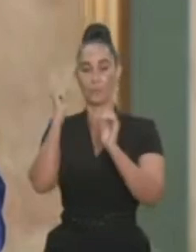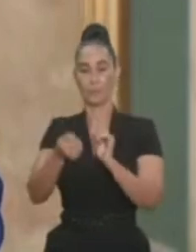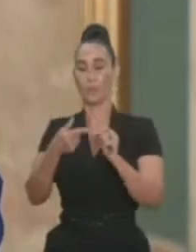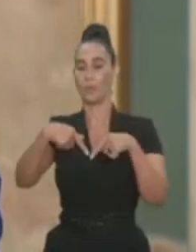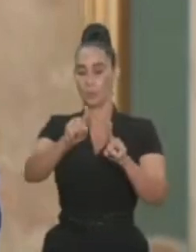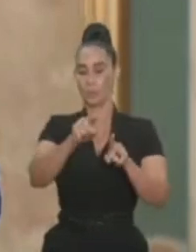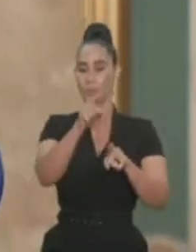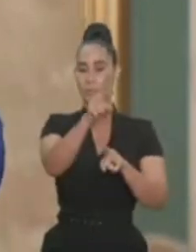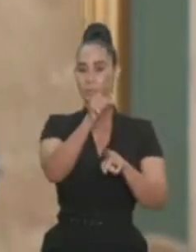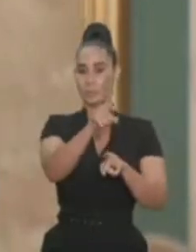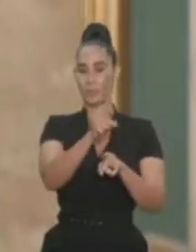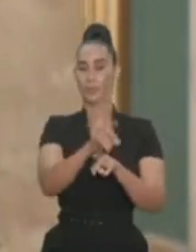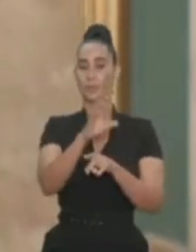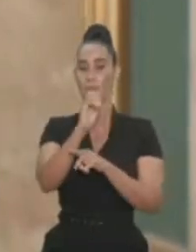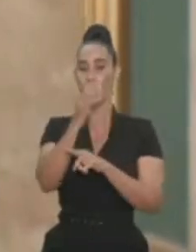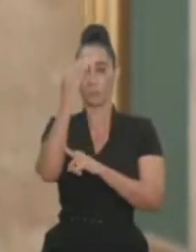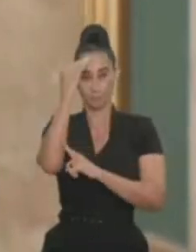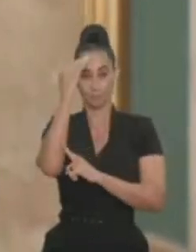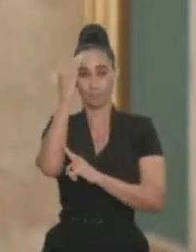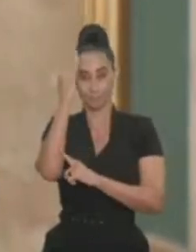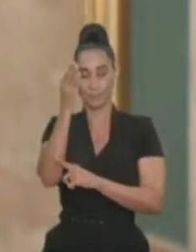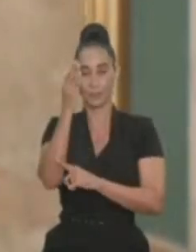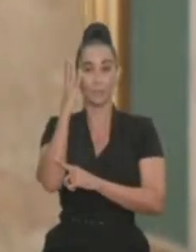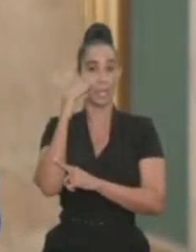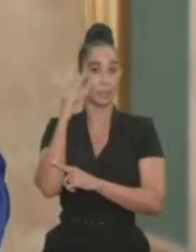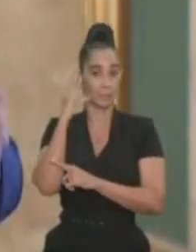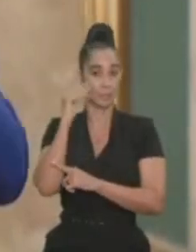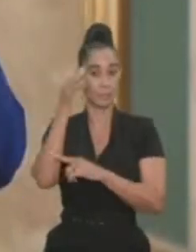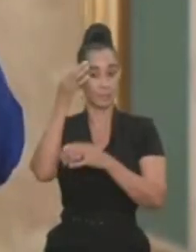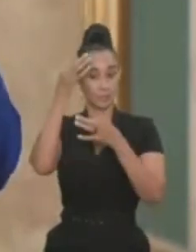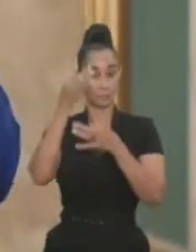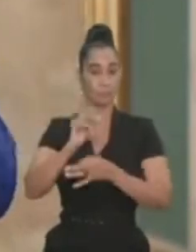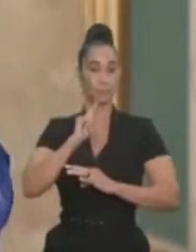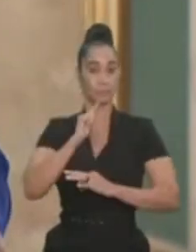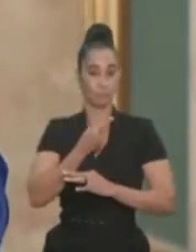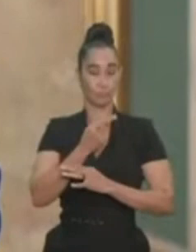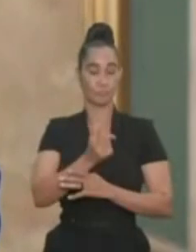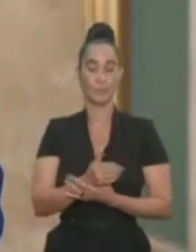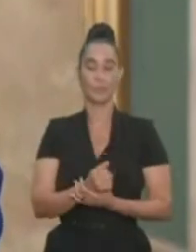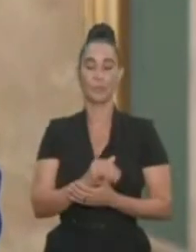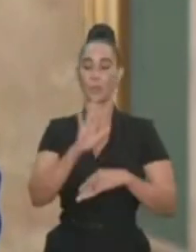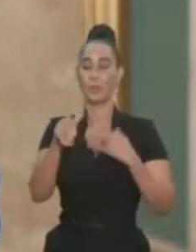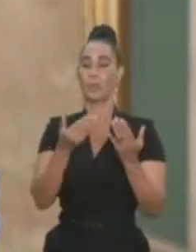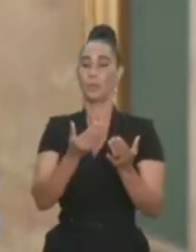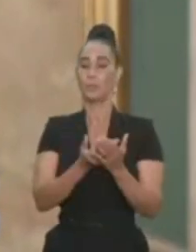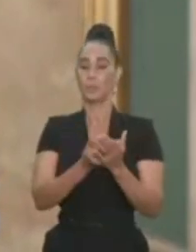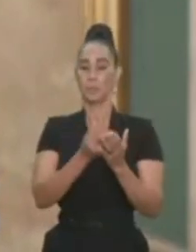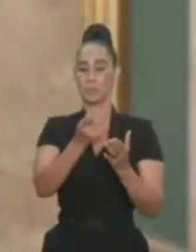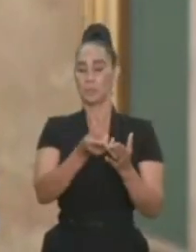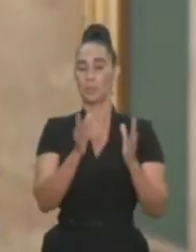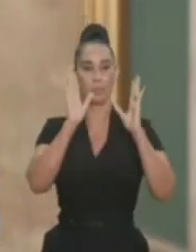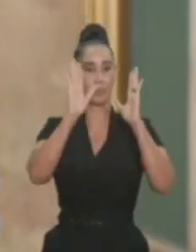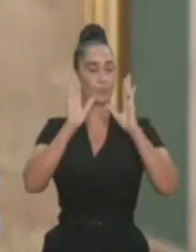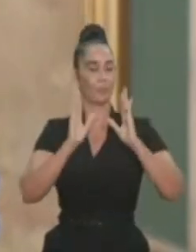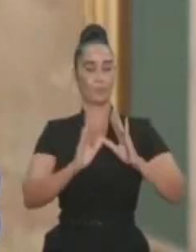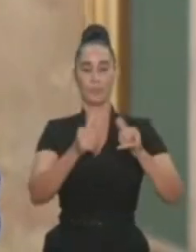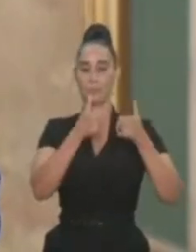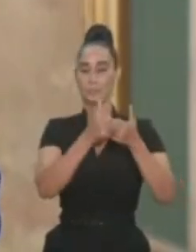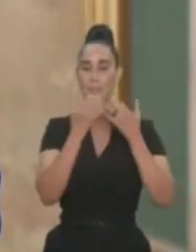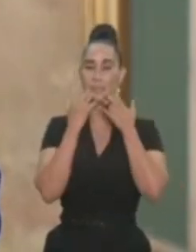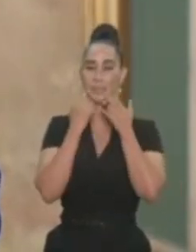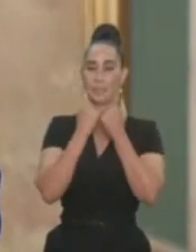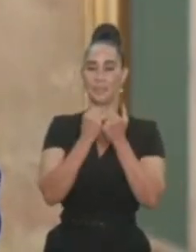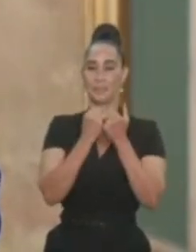lo mandaba donde él porque él sabía. Y todos salieron siempre admirándolo y